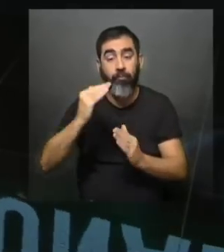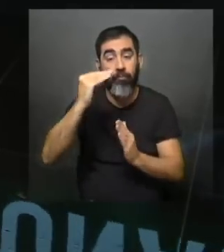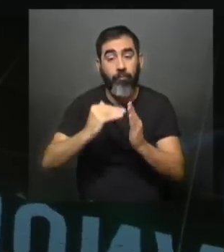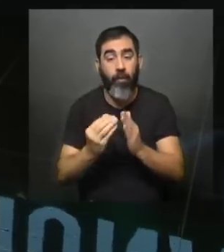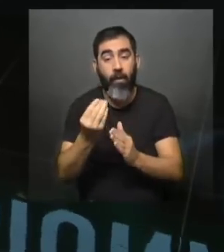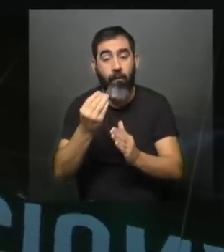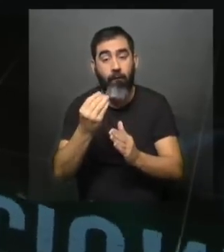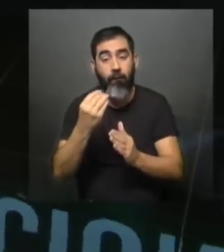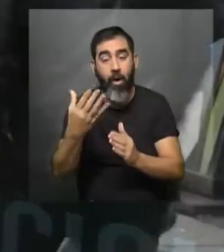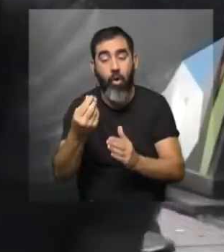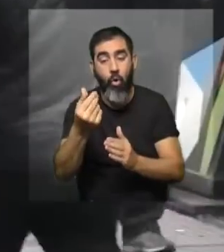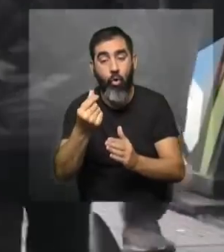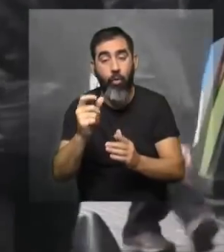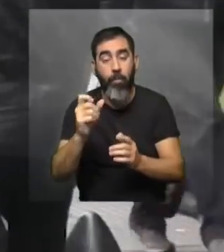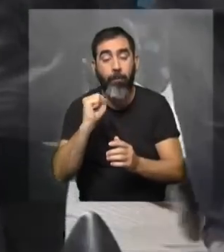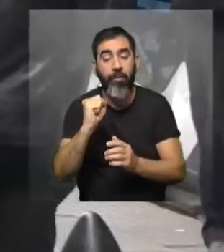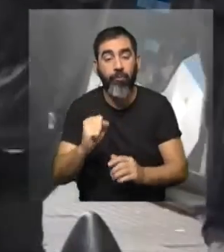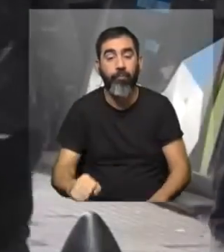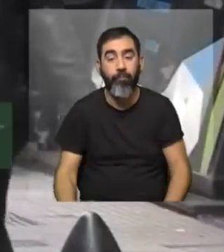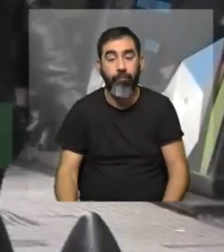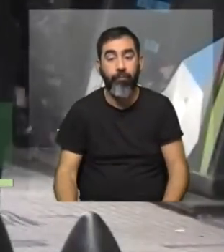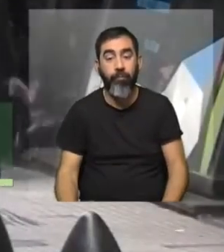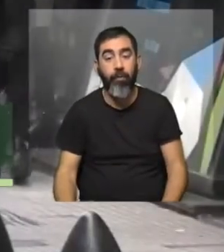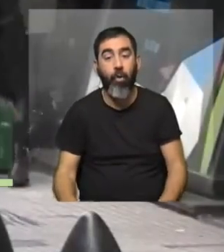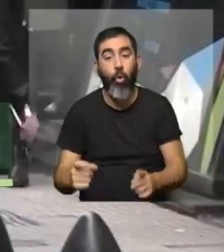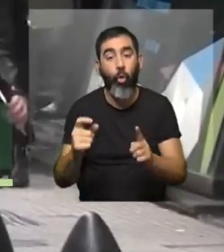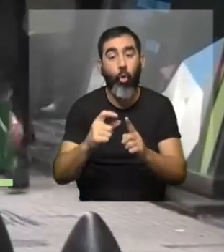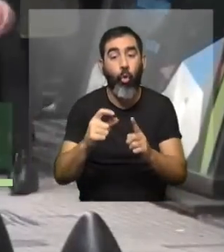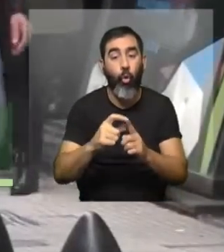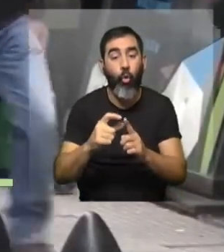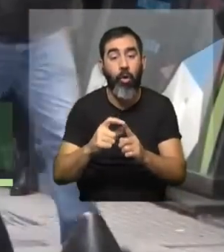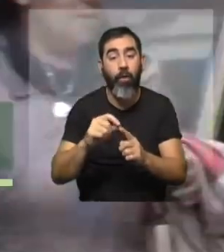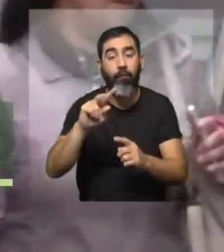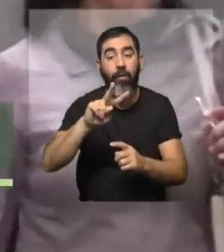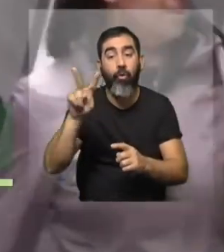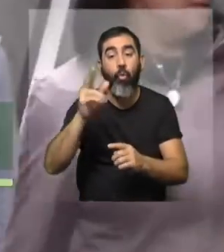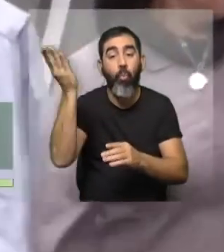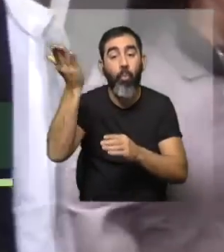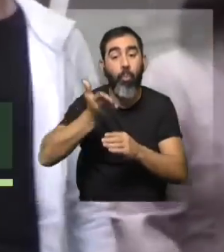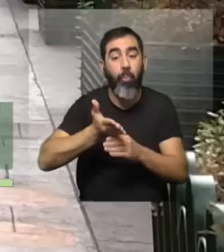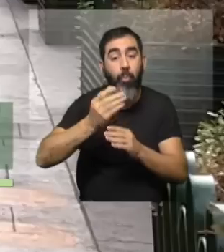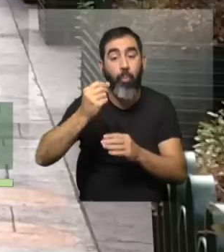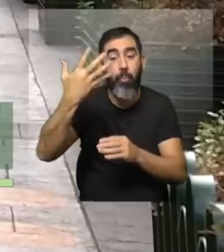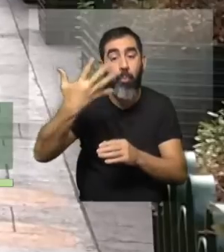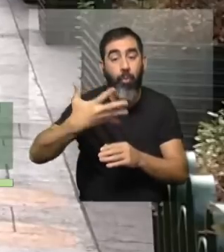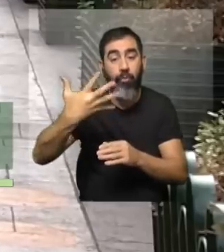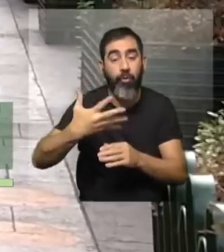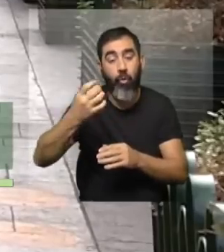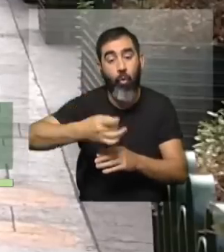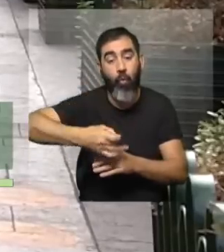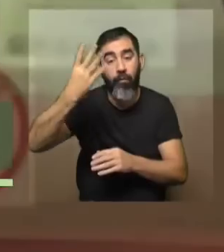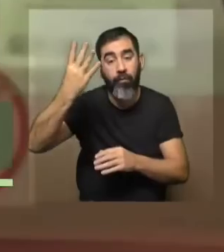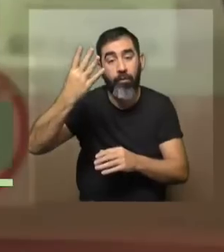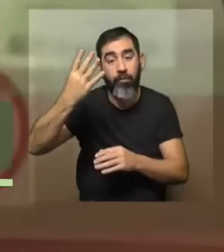la moneda nacional la divisa estadounidense subió este lunes un 22,4% en el mercado oficial